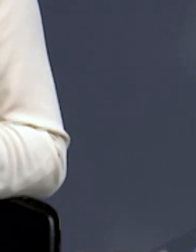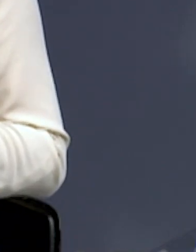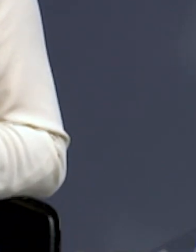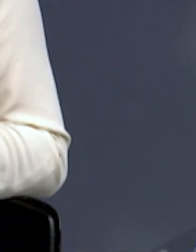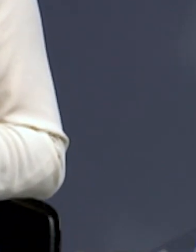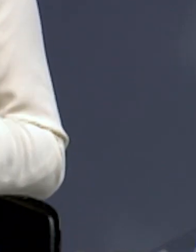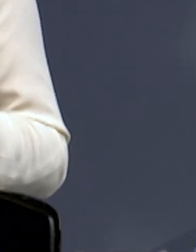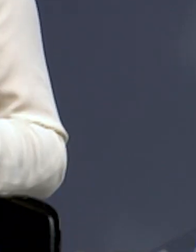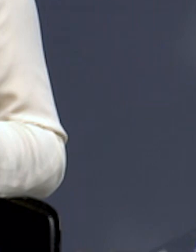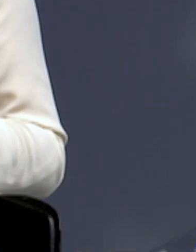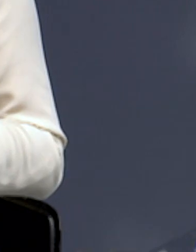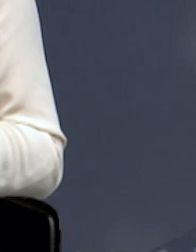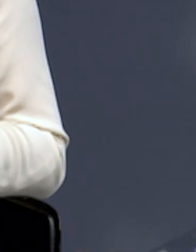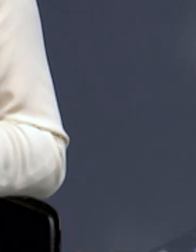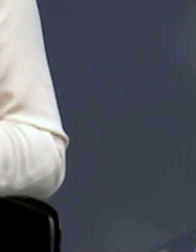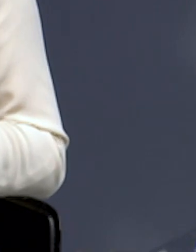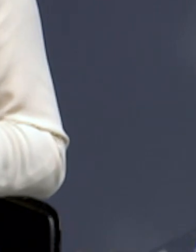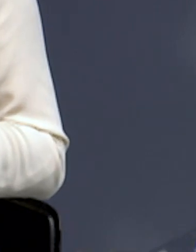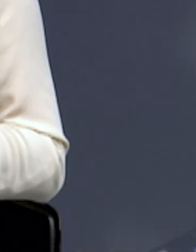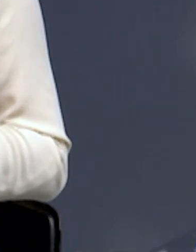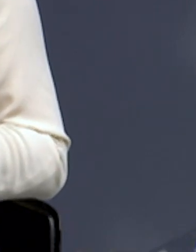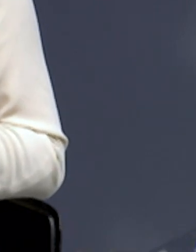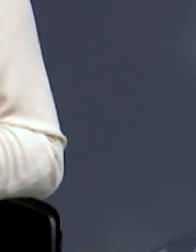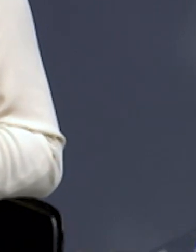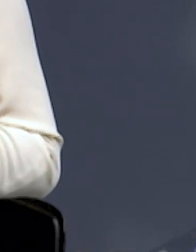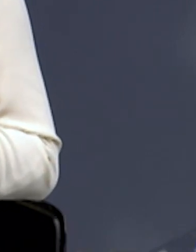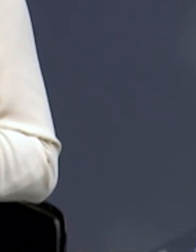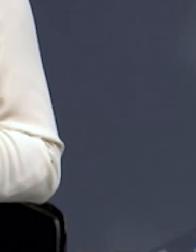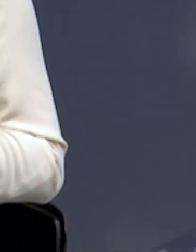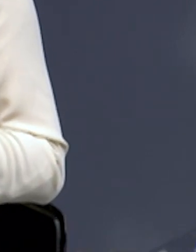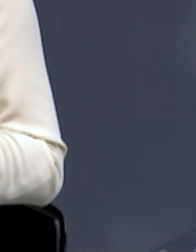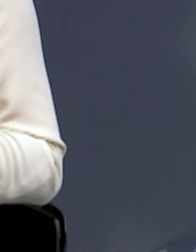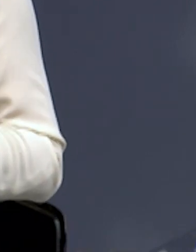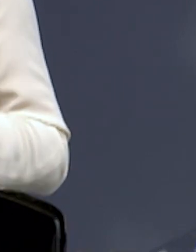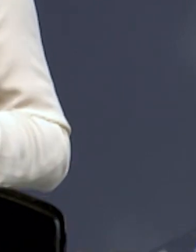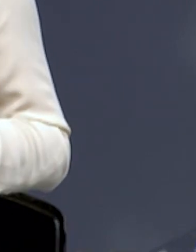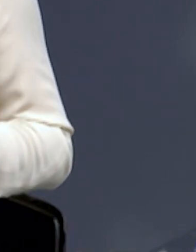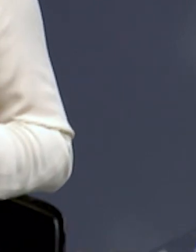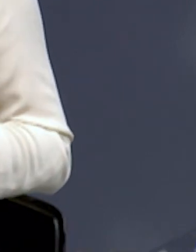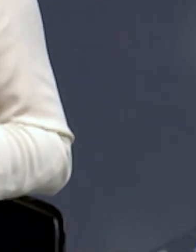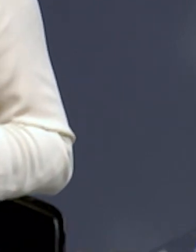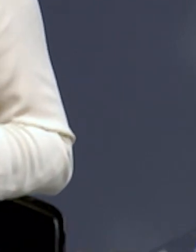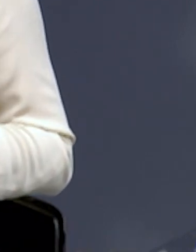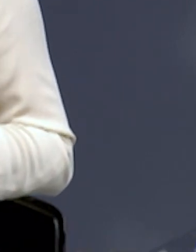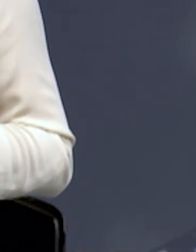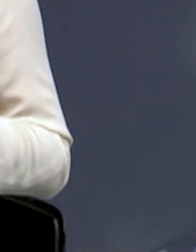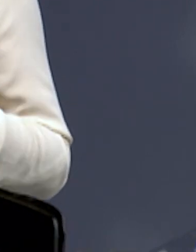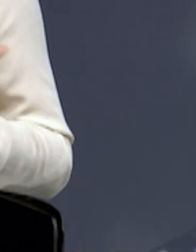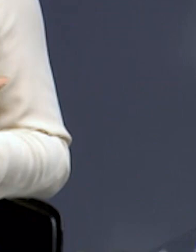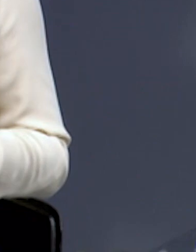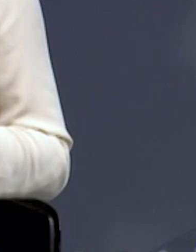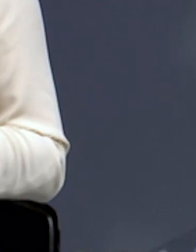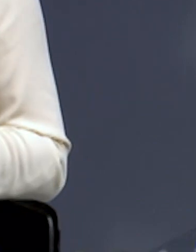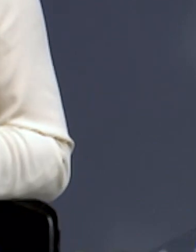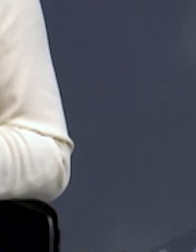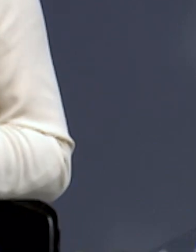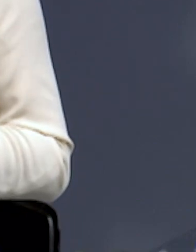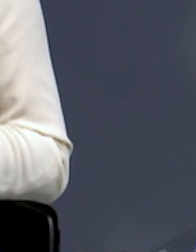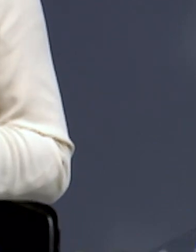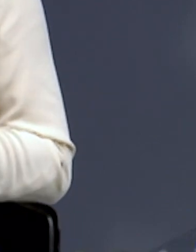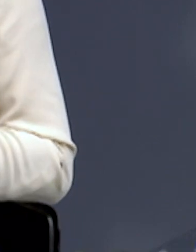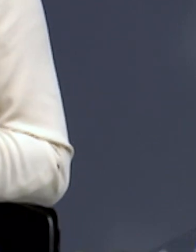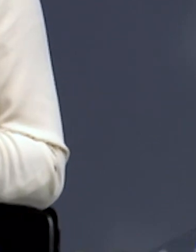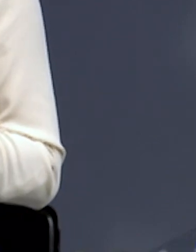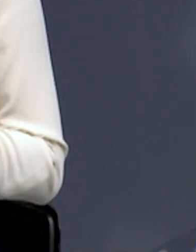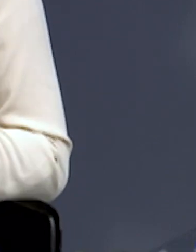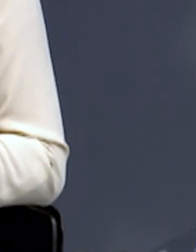generan emociones como la tristeza, como depresión para algunas otras personas. Precisamente para ampliar este tema